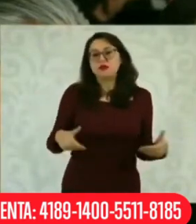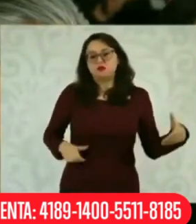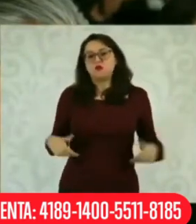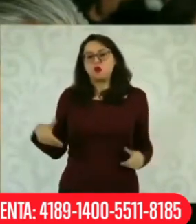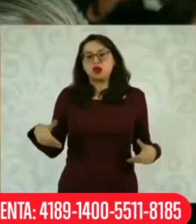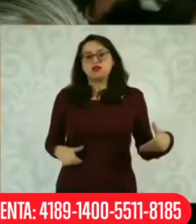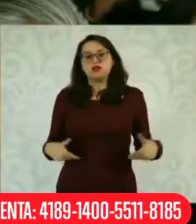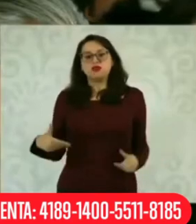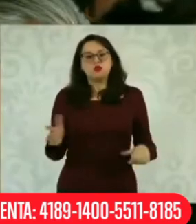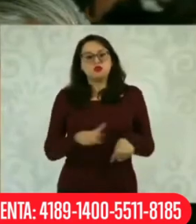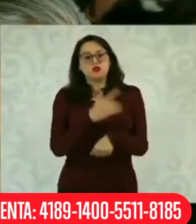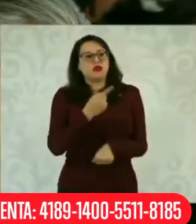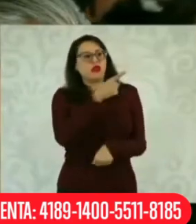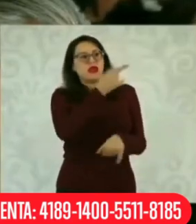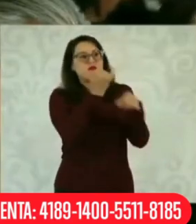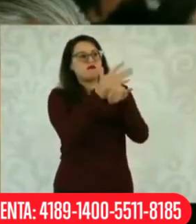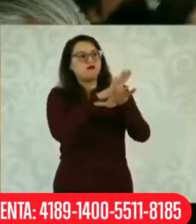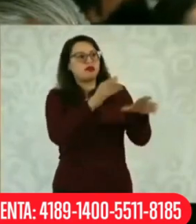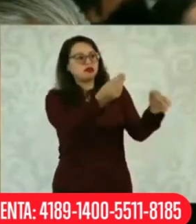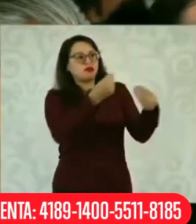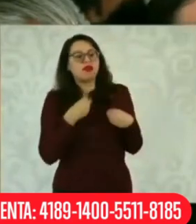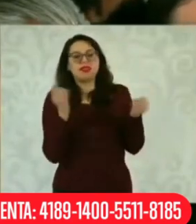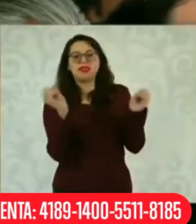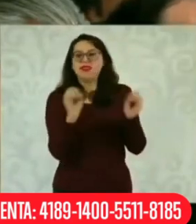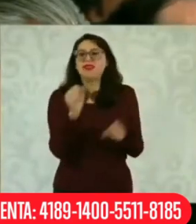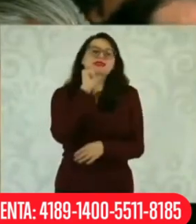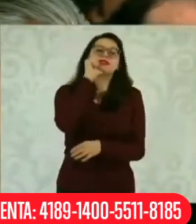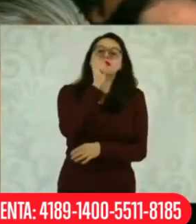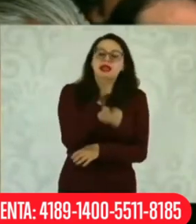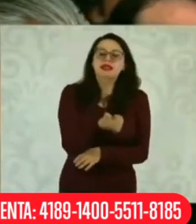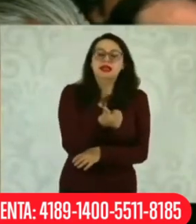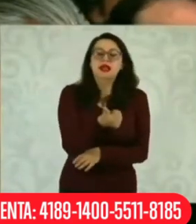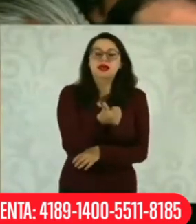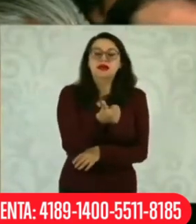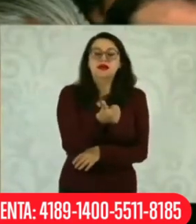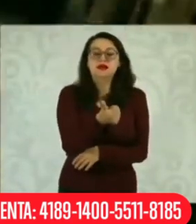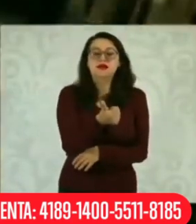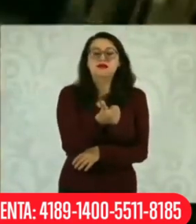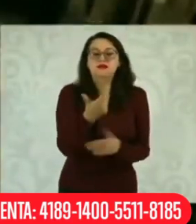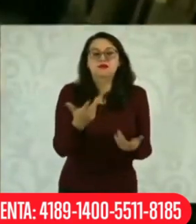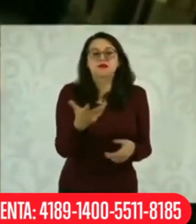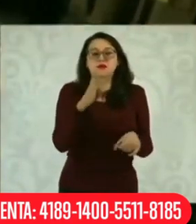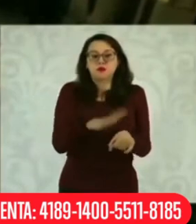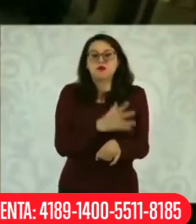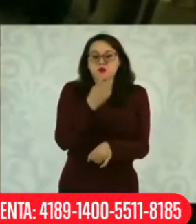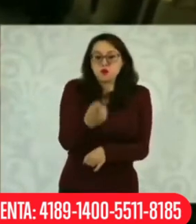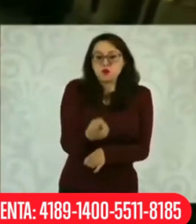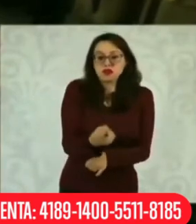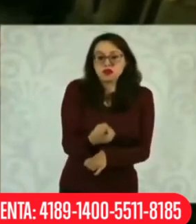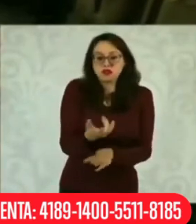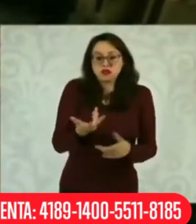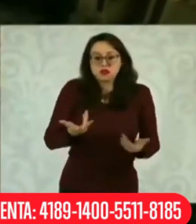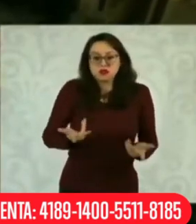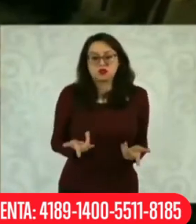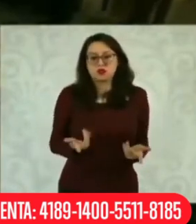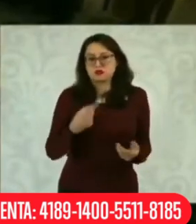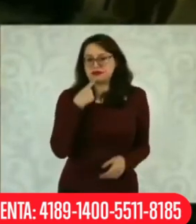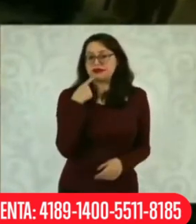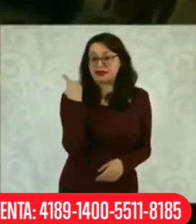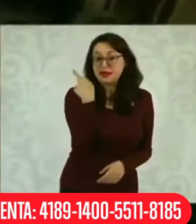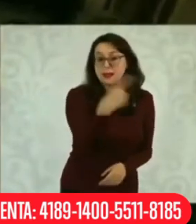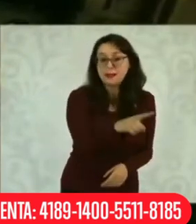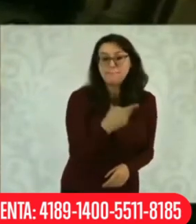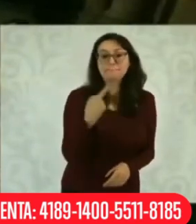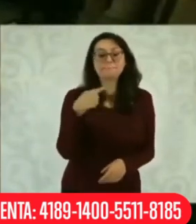en torno a que no se les fue informado y por eso bueno, pues solicitaron este tipo de cuestiones. Lo que